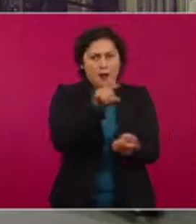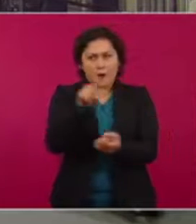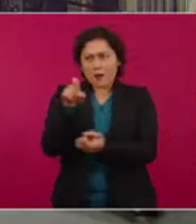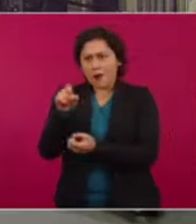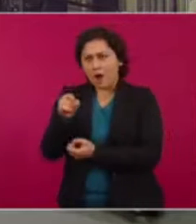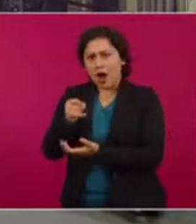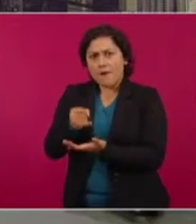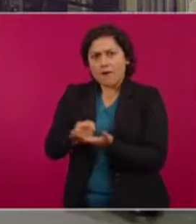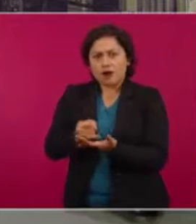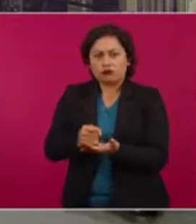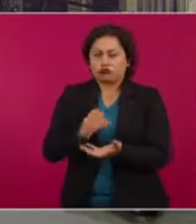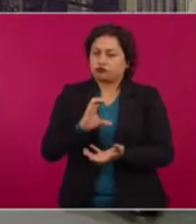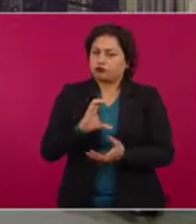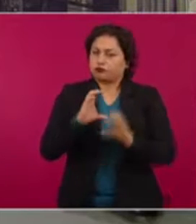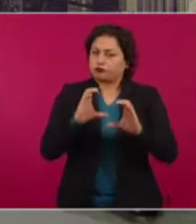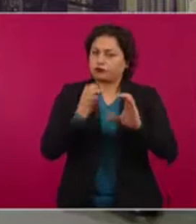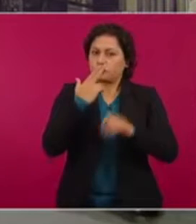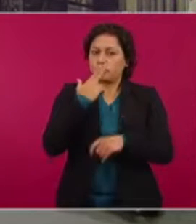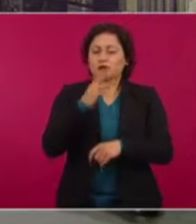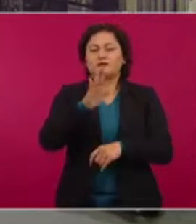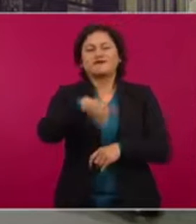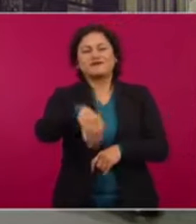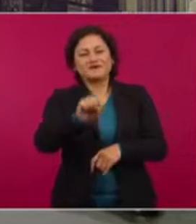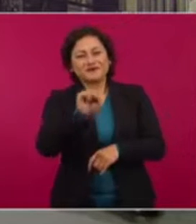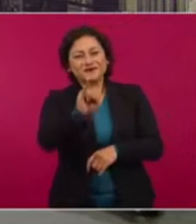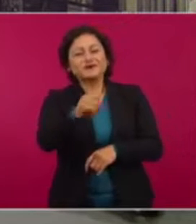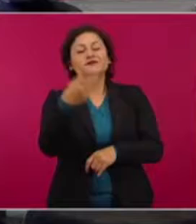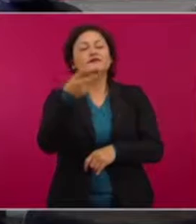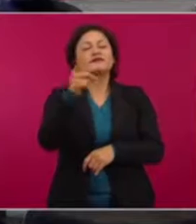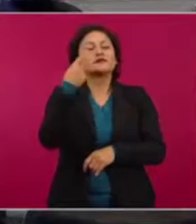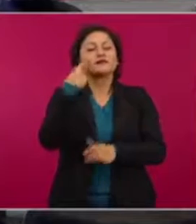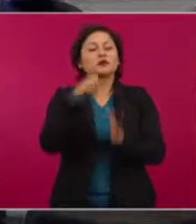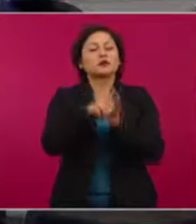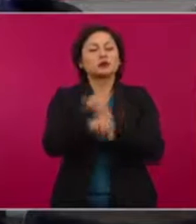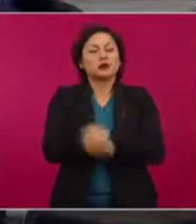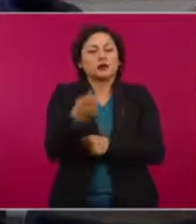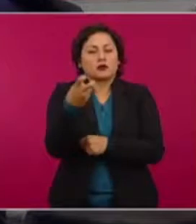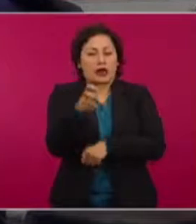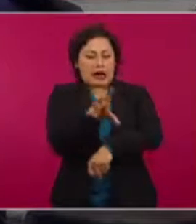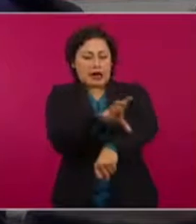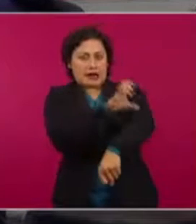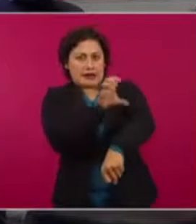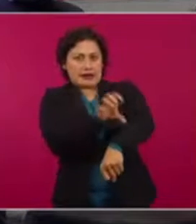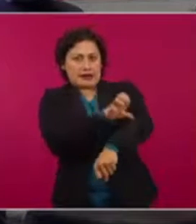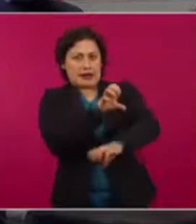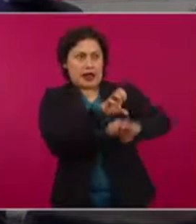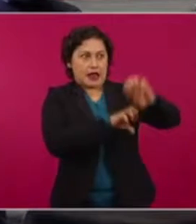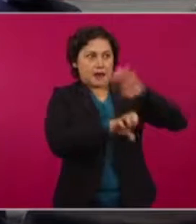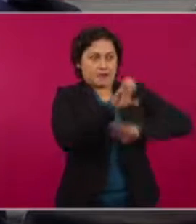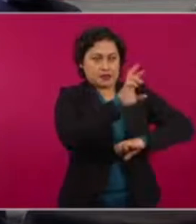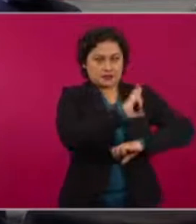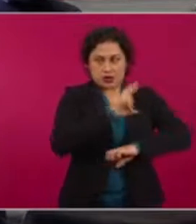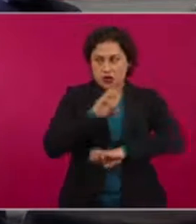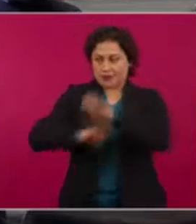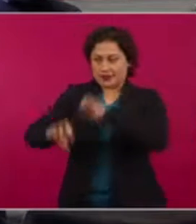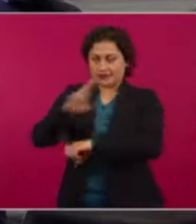esta energía que siguen generando Eólica del Sur y